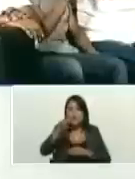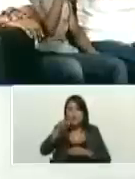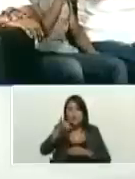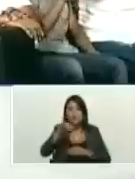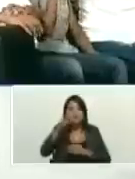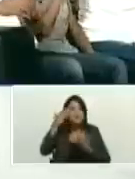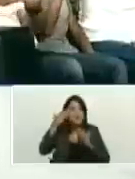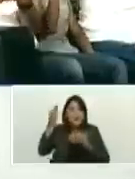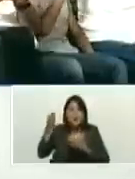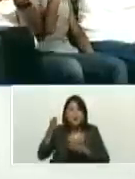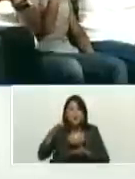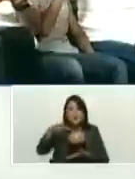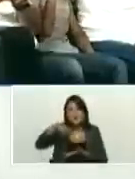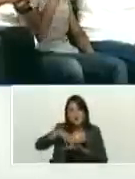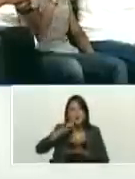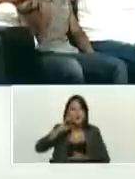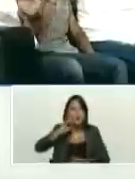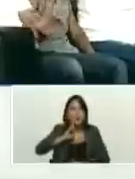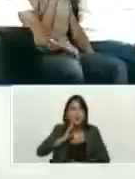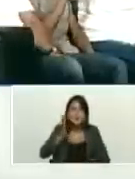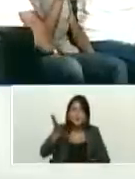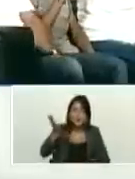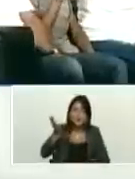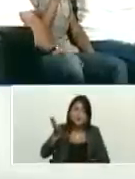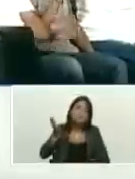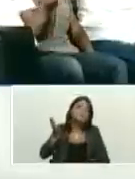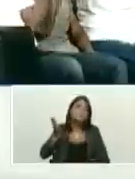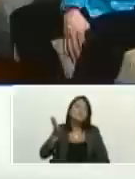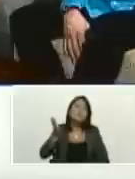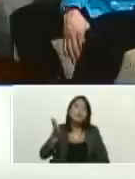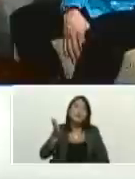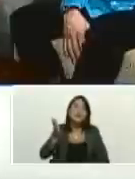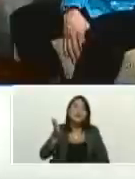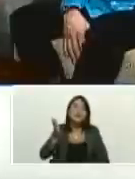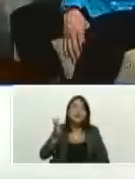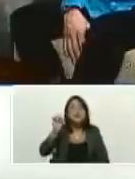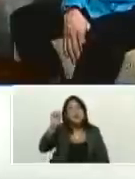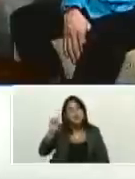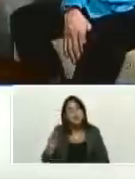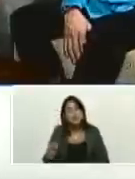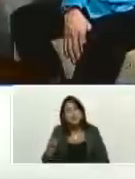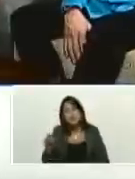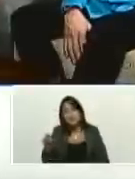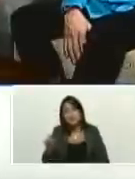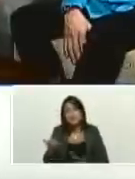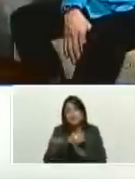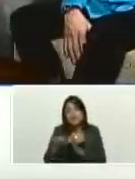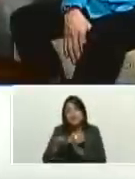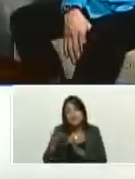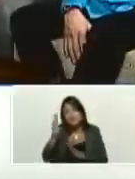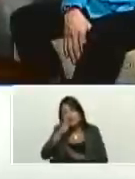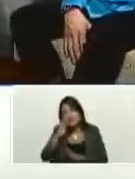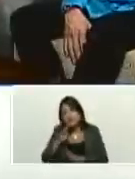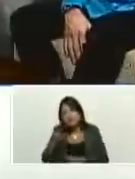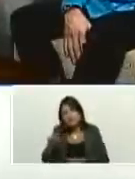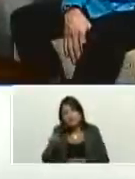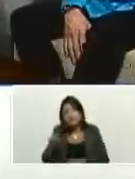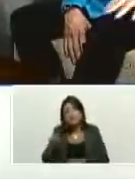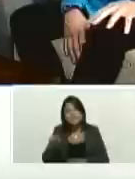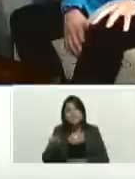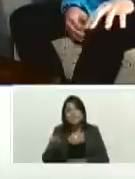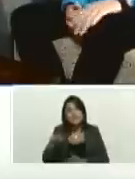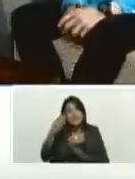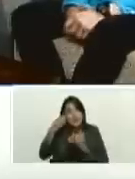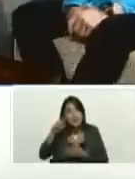al Estado Bolívar allá en el sur de Venezuela, en la frontera por allá con el Brasil. Mi saludo a toda la clase